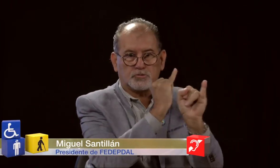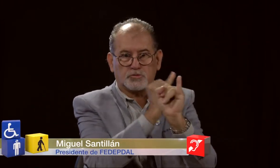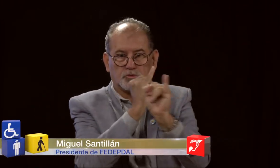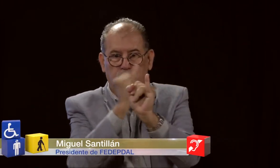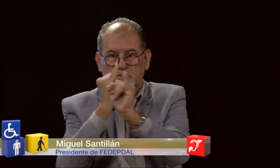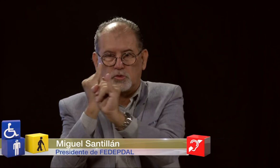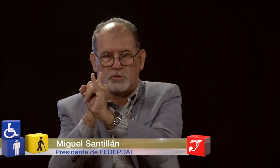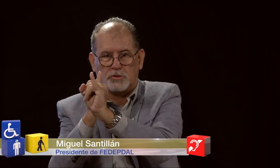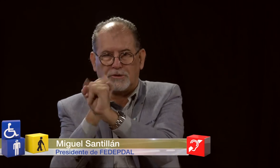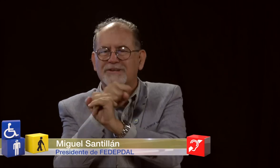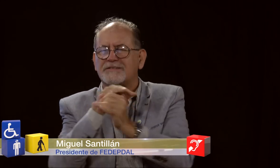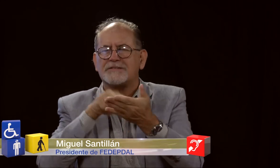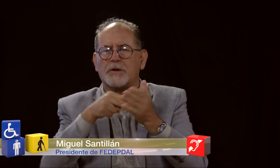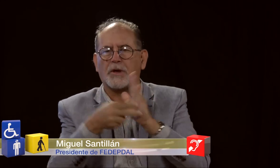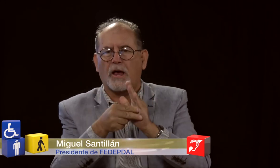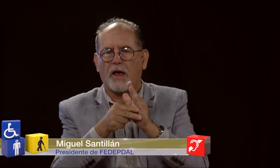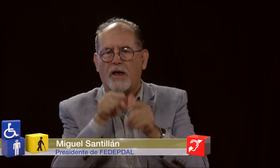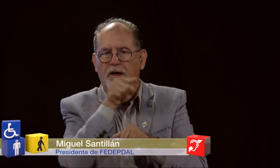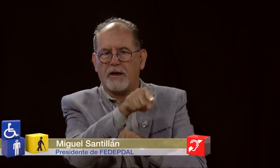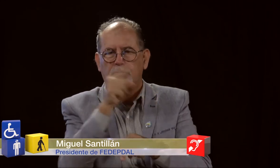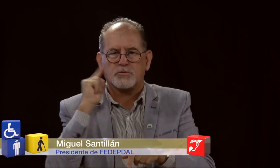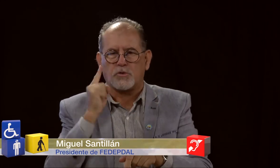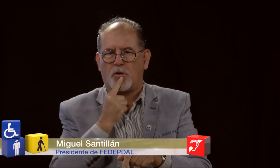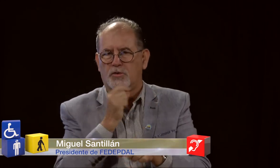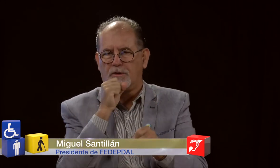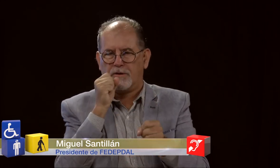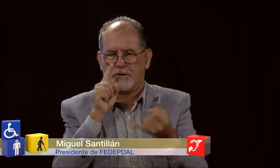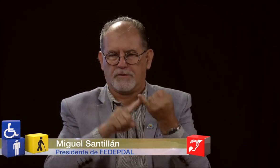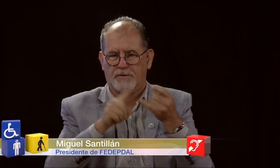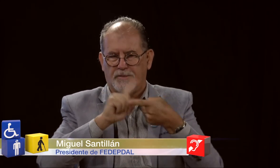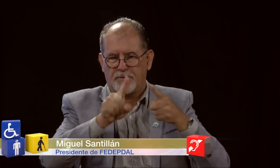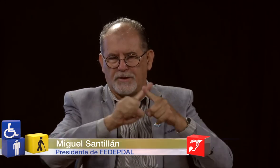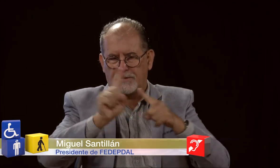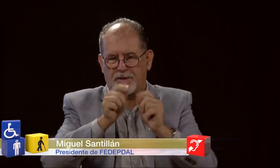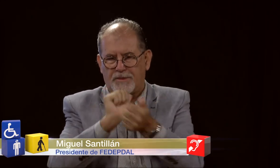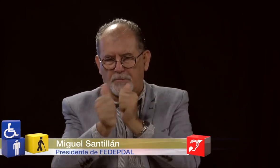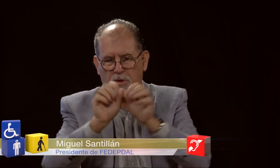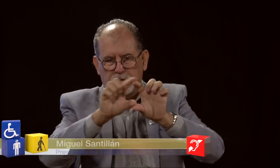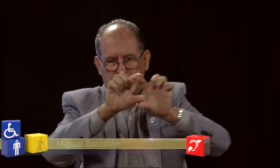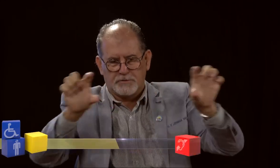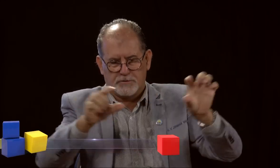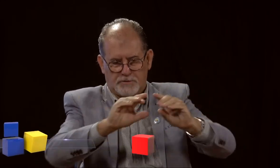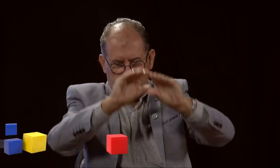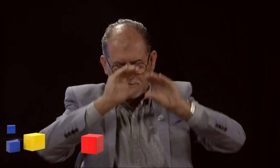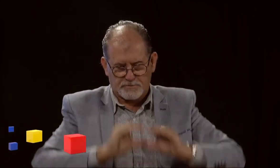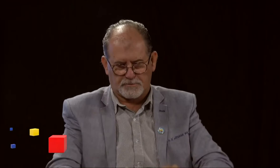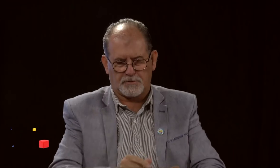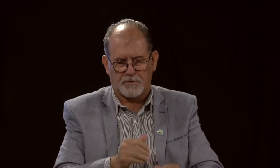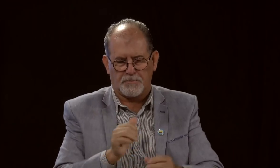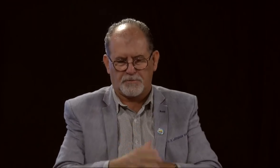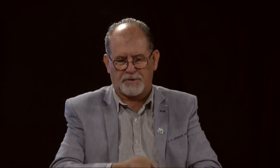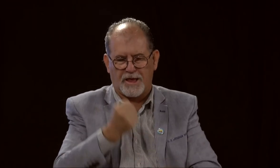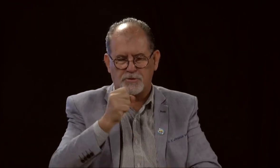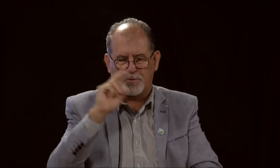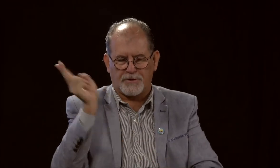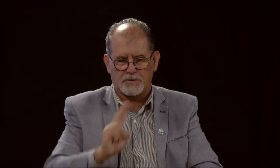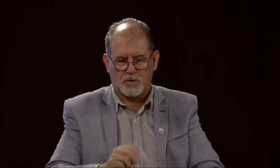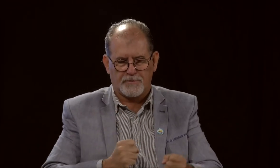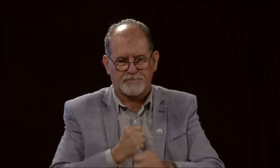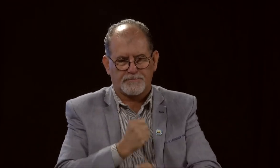Tienen un instituto polideportivo en donde están todas las discapacidades.